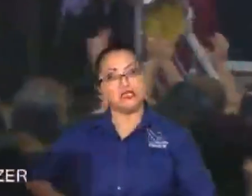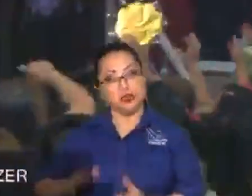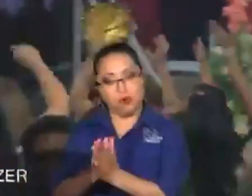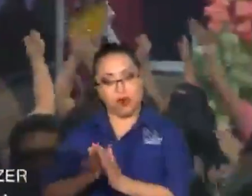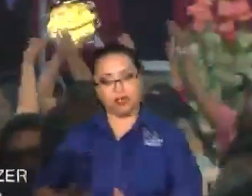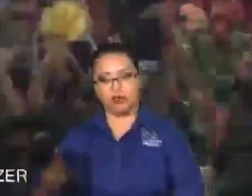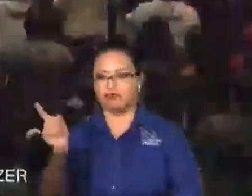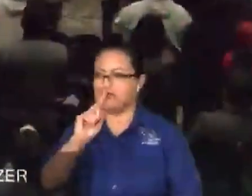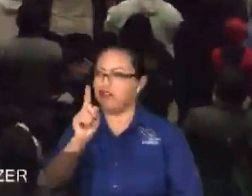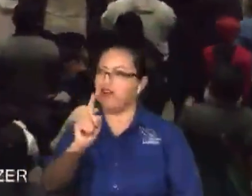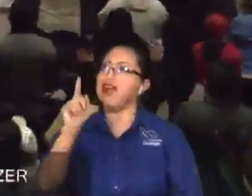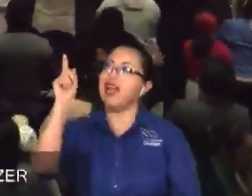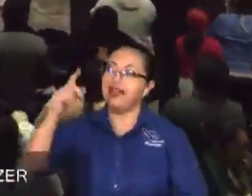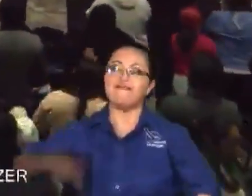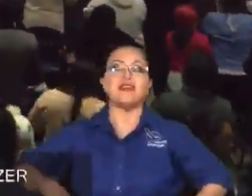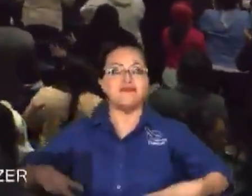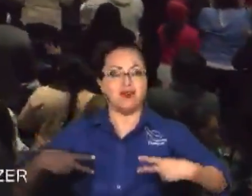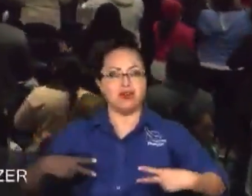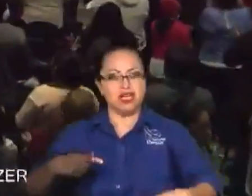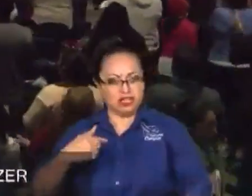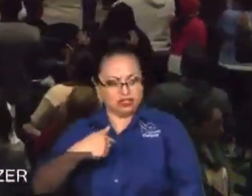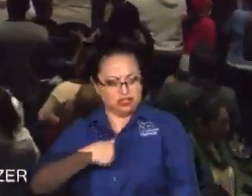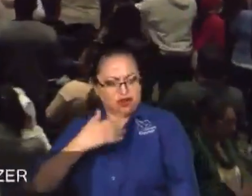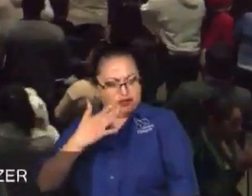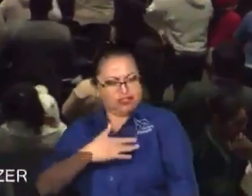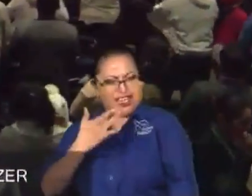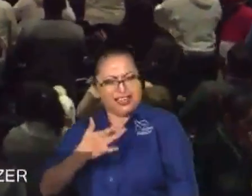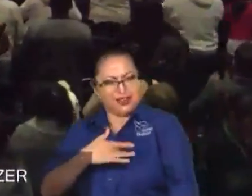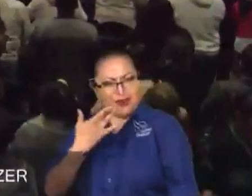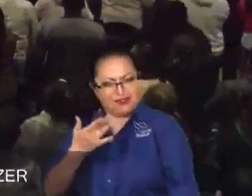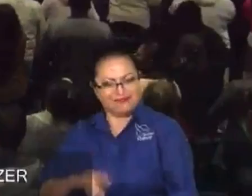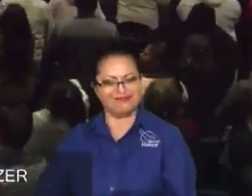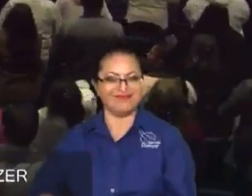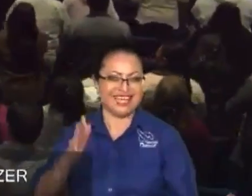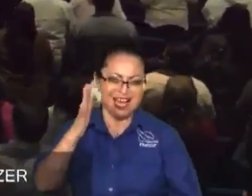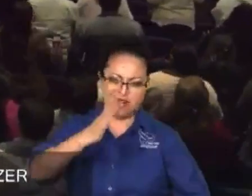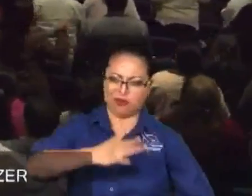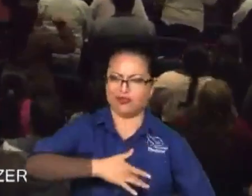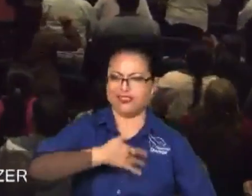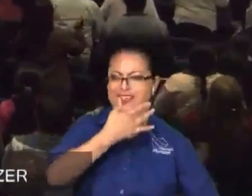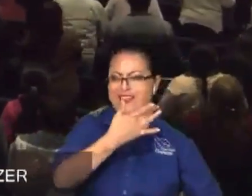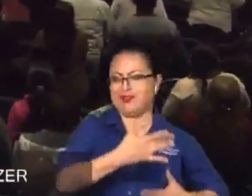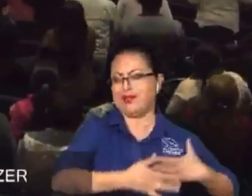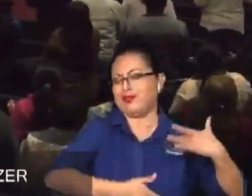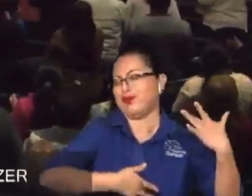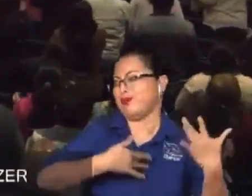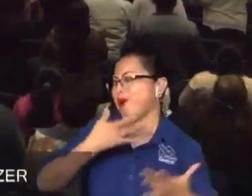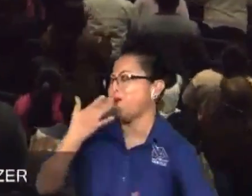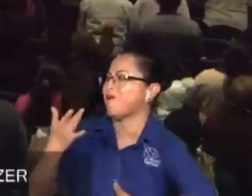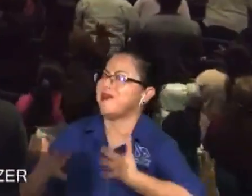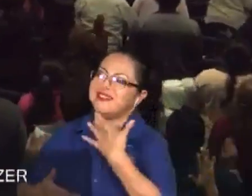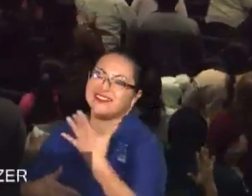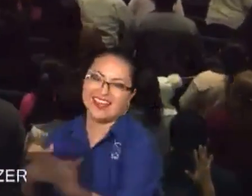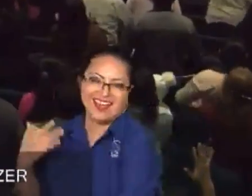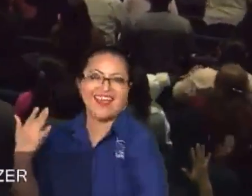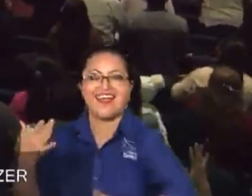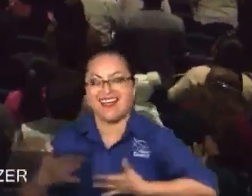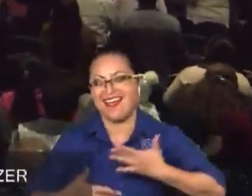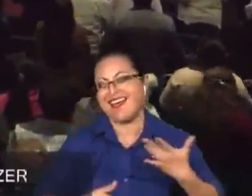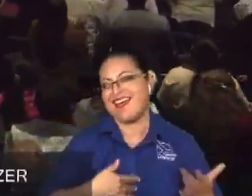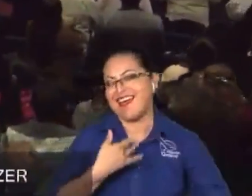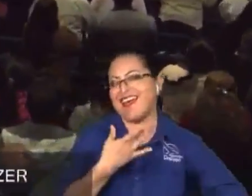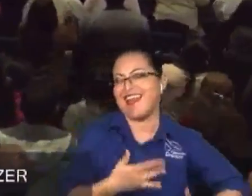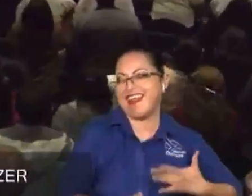está muerto, está vivo. Lo siento en mis manos, en mis pies, en todo mi